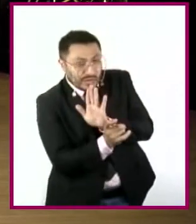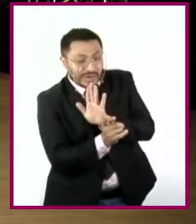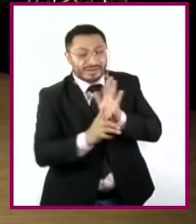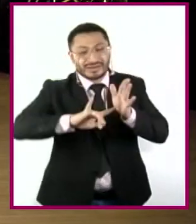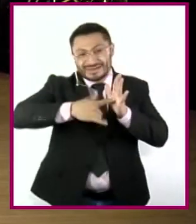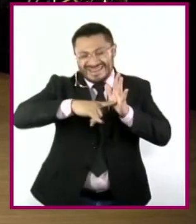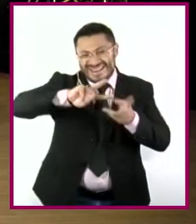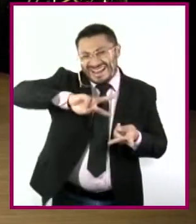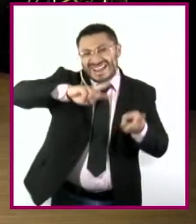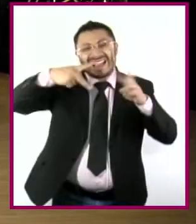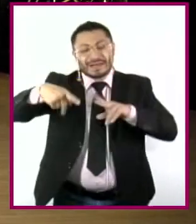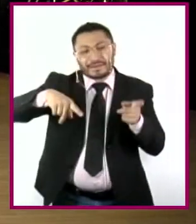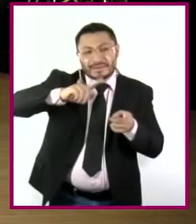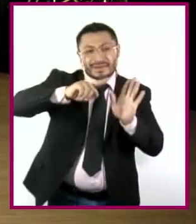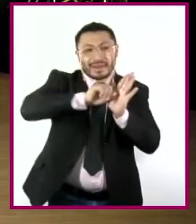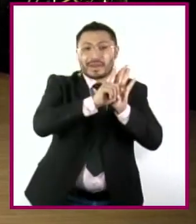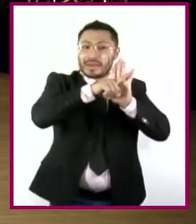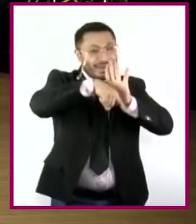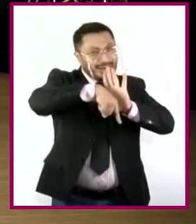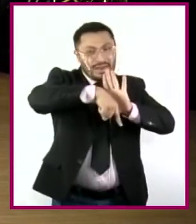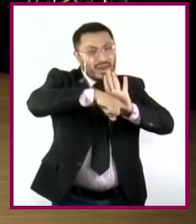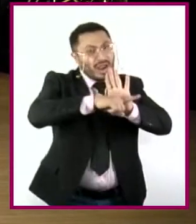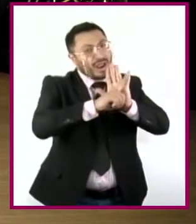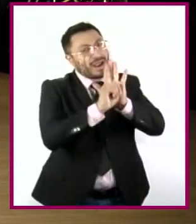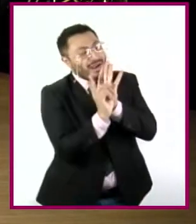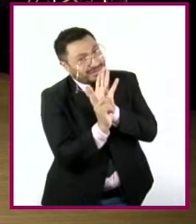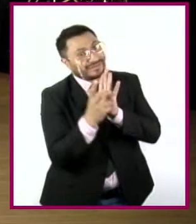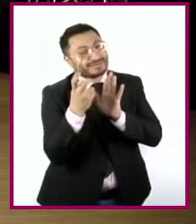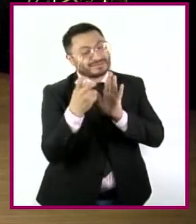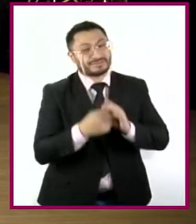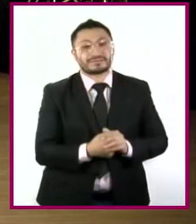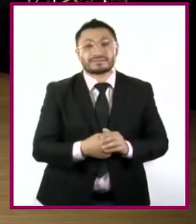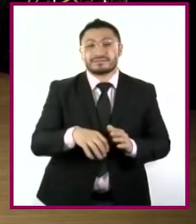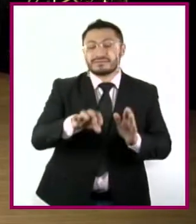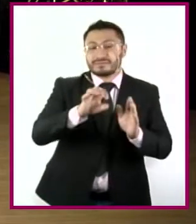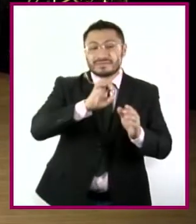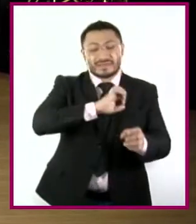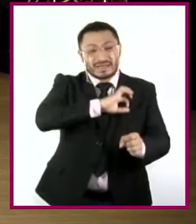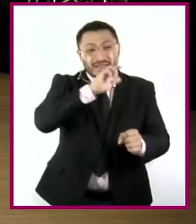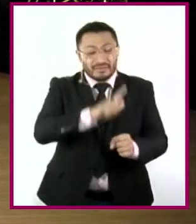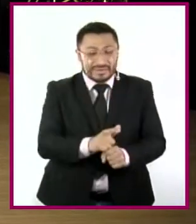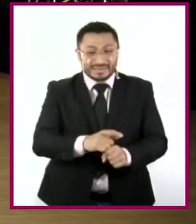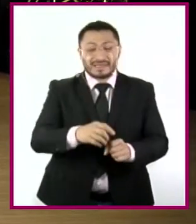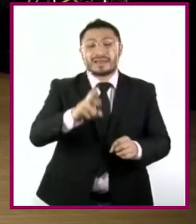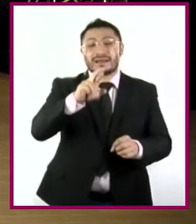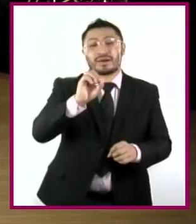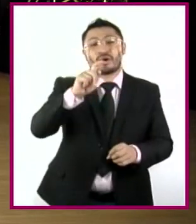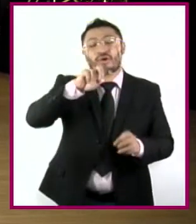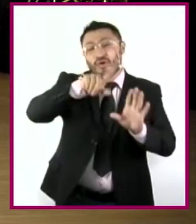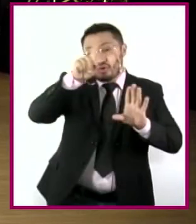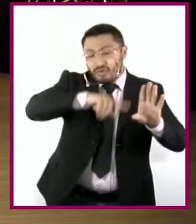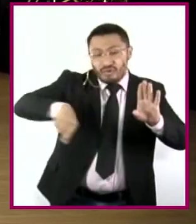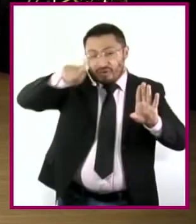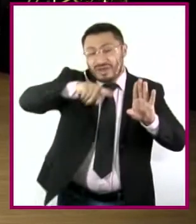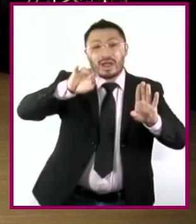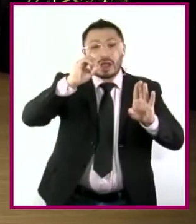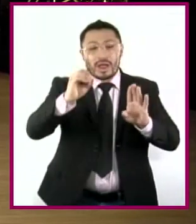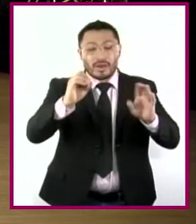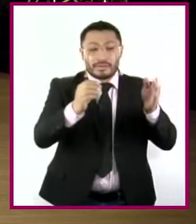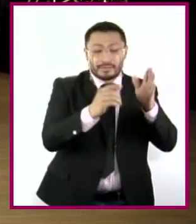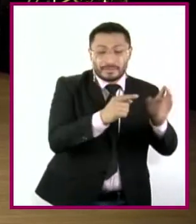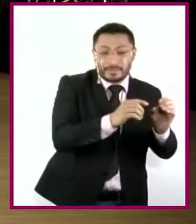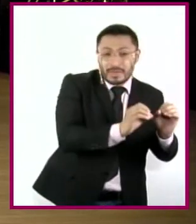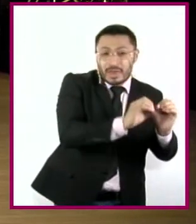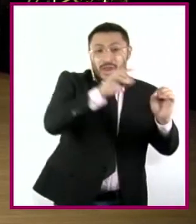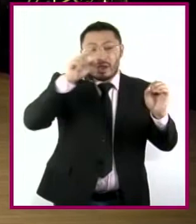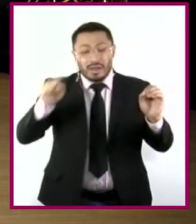del reloj. Aquí he puesto un punto especial que corresponde a una rotación de 0 grados, junto a otro punto